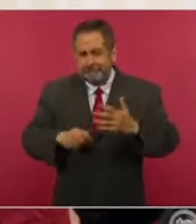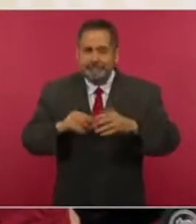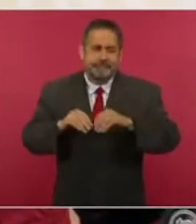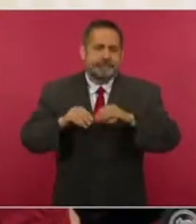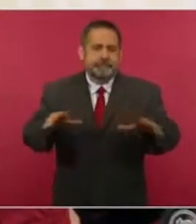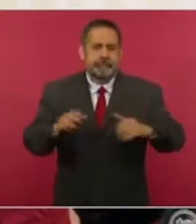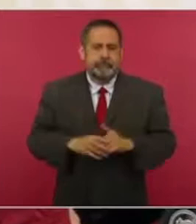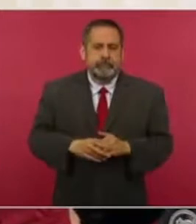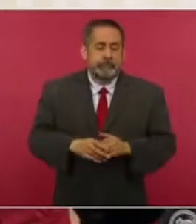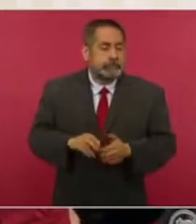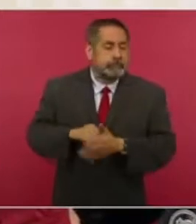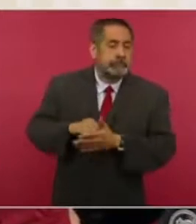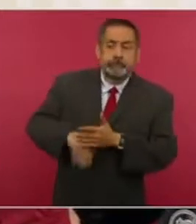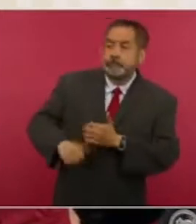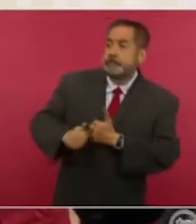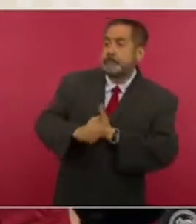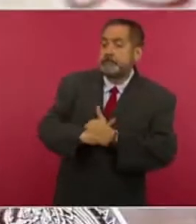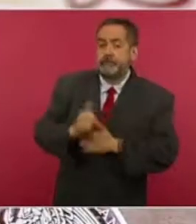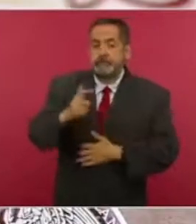No se va a ocultar nada.